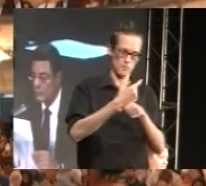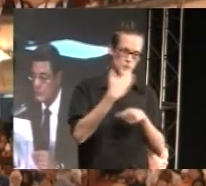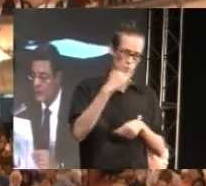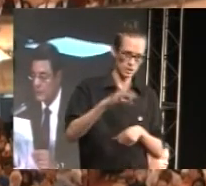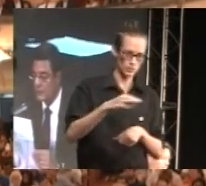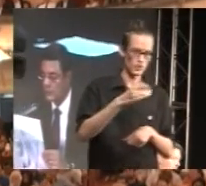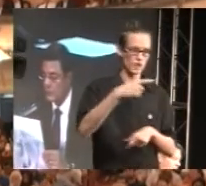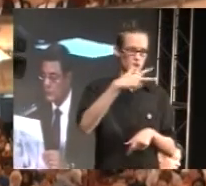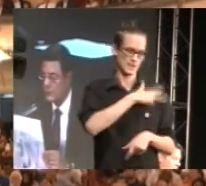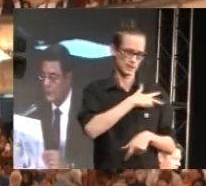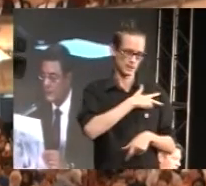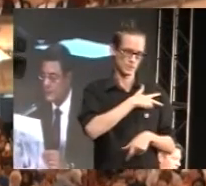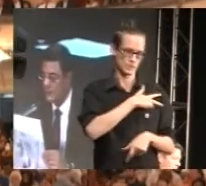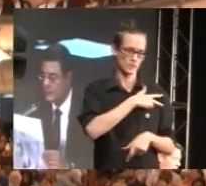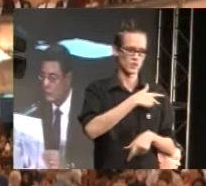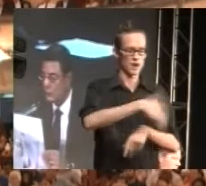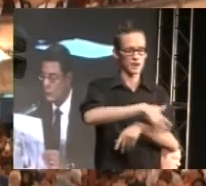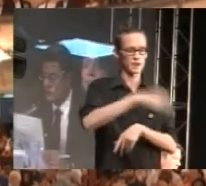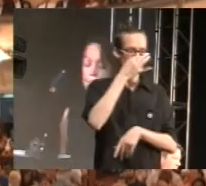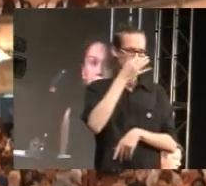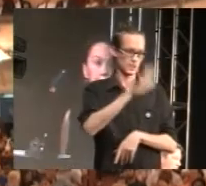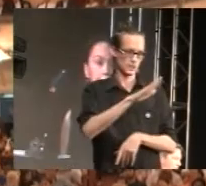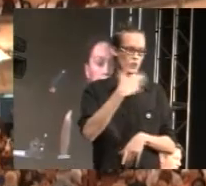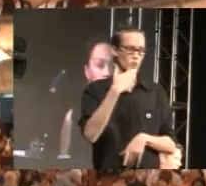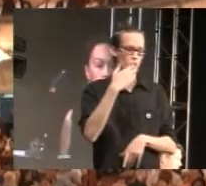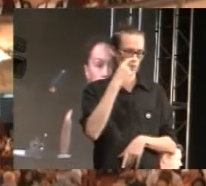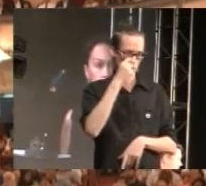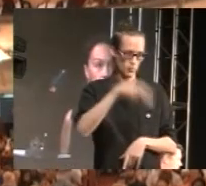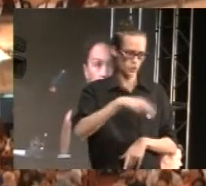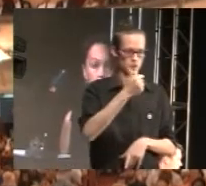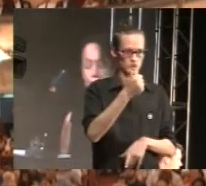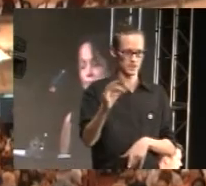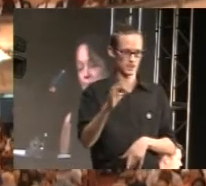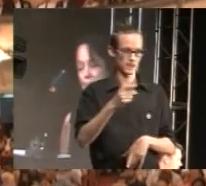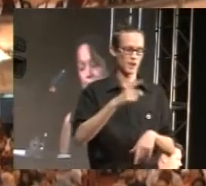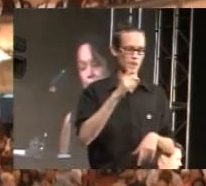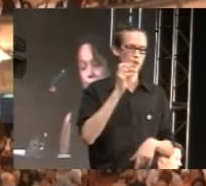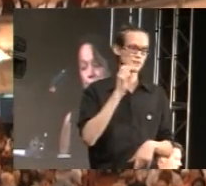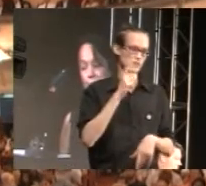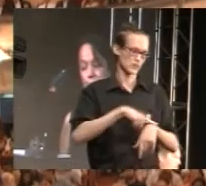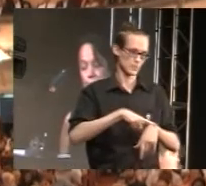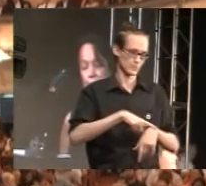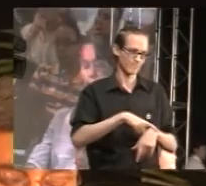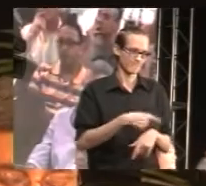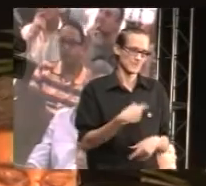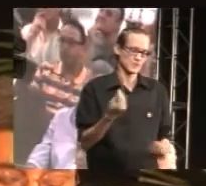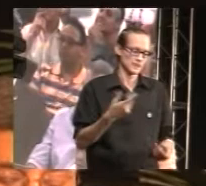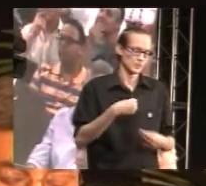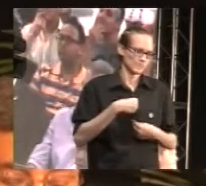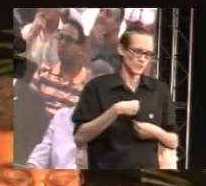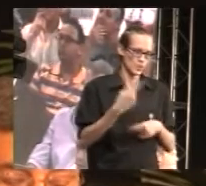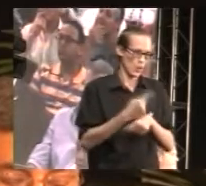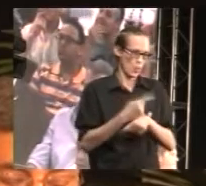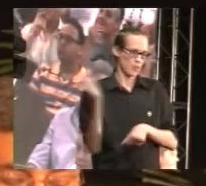Teatro Municipal 3 de Febrero, cito en calle 25 de junio 60, a las 19 horas. Lamentablemente no podré asistir a